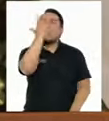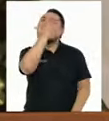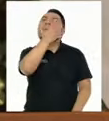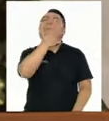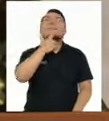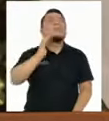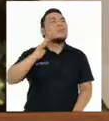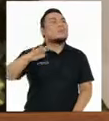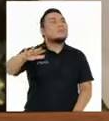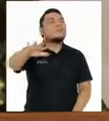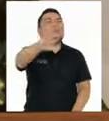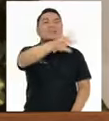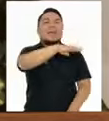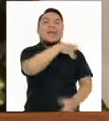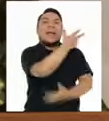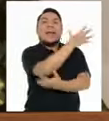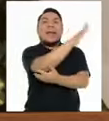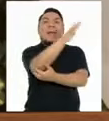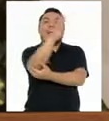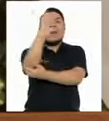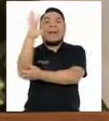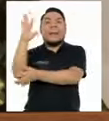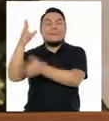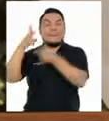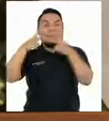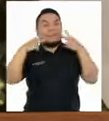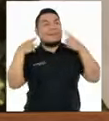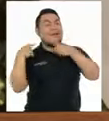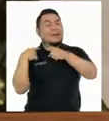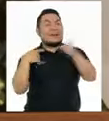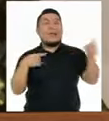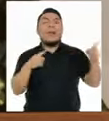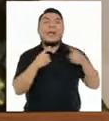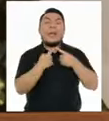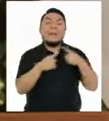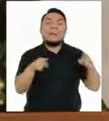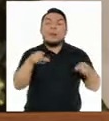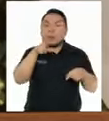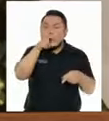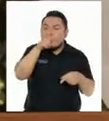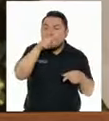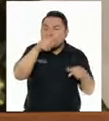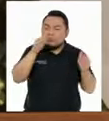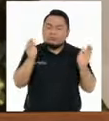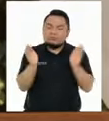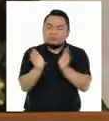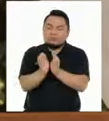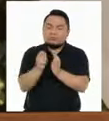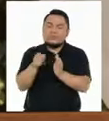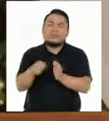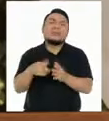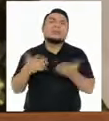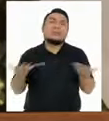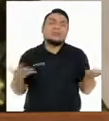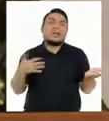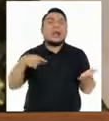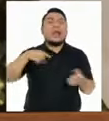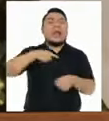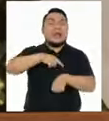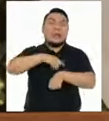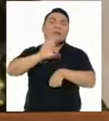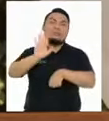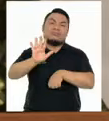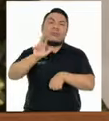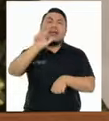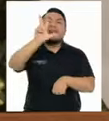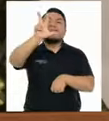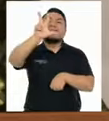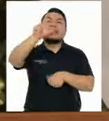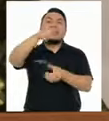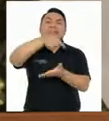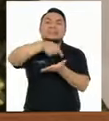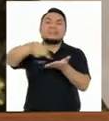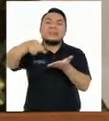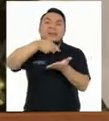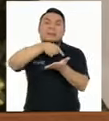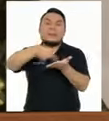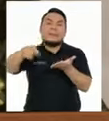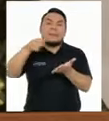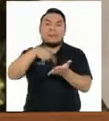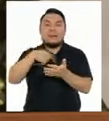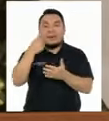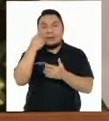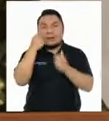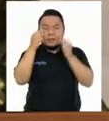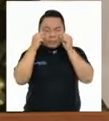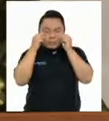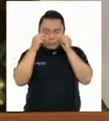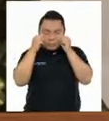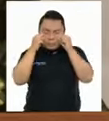del Amazonas. Pero los tucanes bebés tardan 3 semanas en abrir los ojos. No